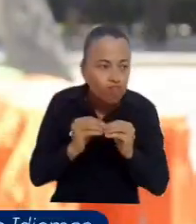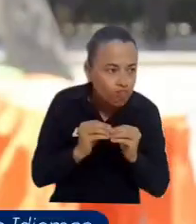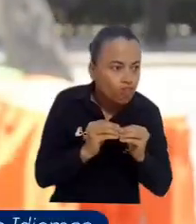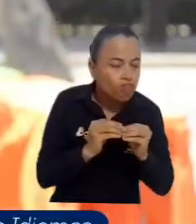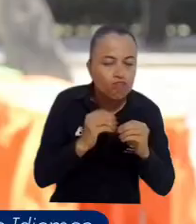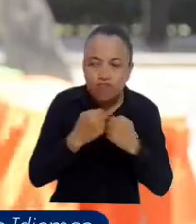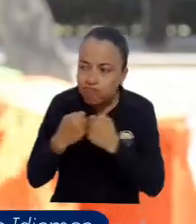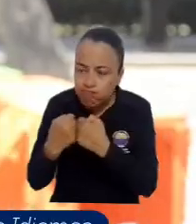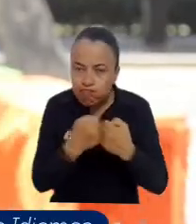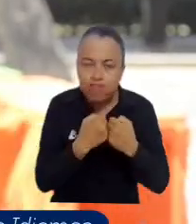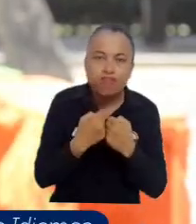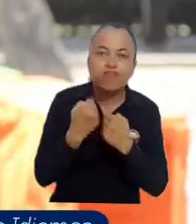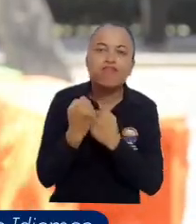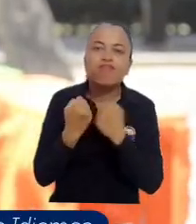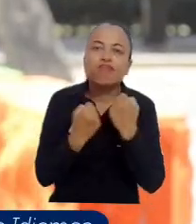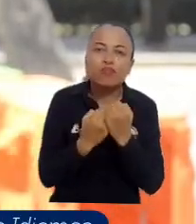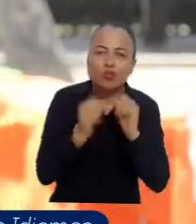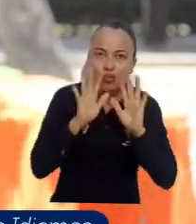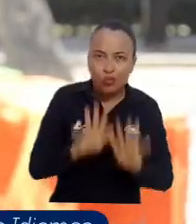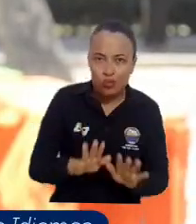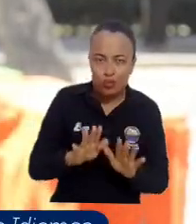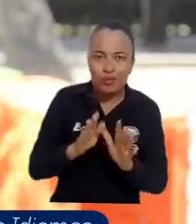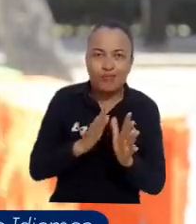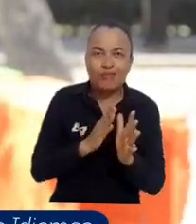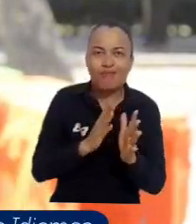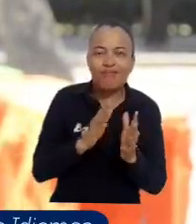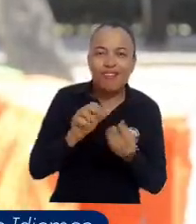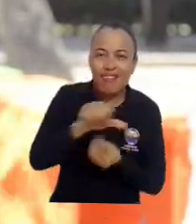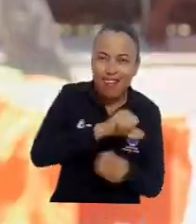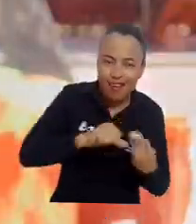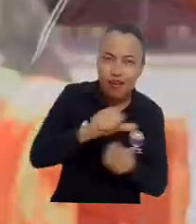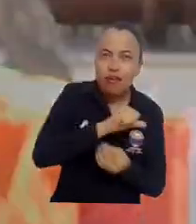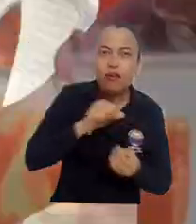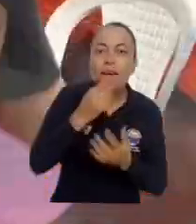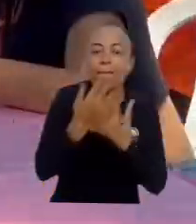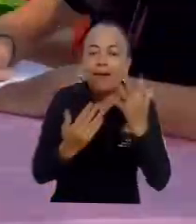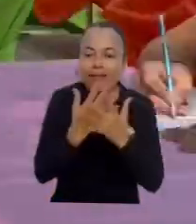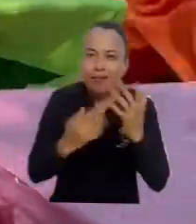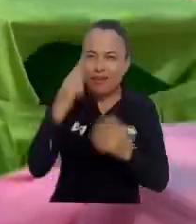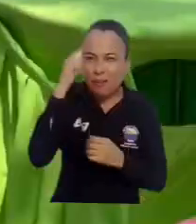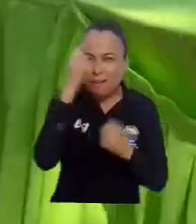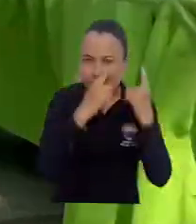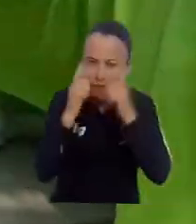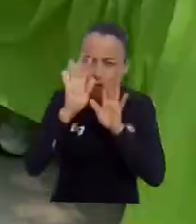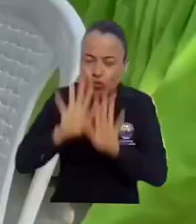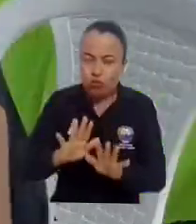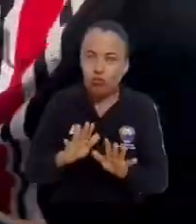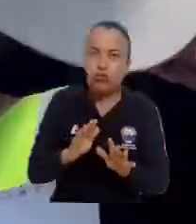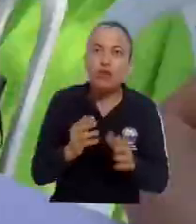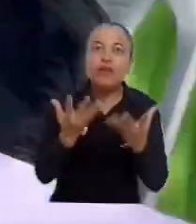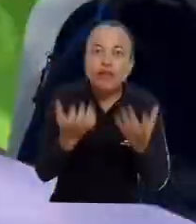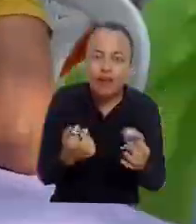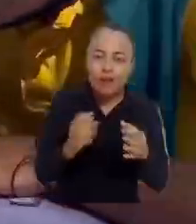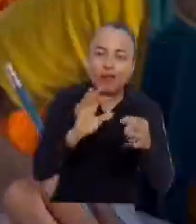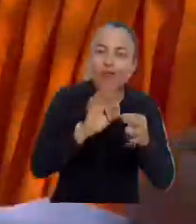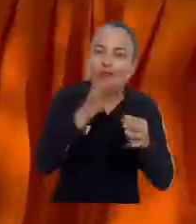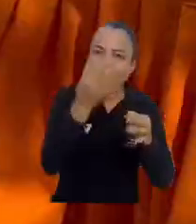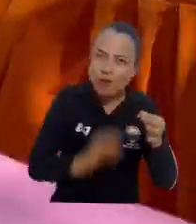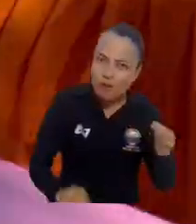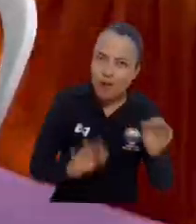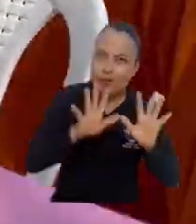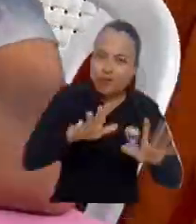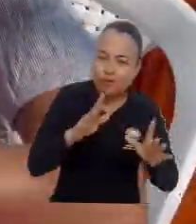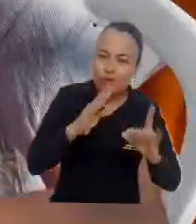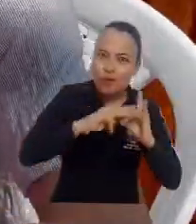Decidimos unir fuerzas, el área de matemáticas del Departamento de Estudios Generales a través del Club de Pensadores Matemáticos para llevar a cabo una nueva versión de las